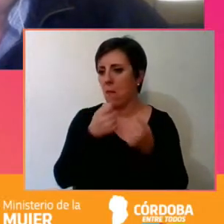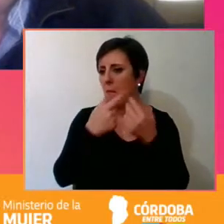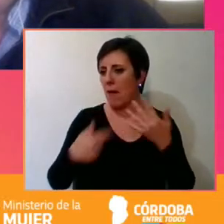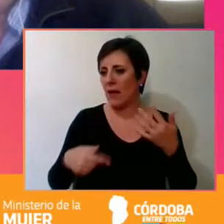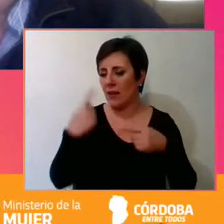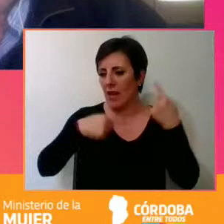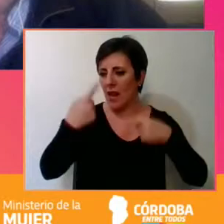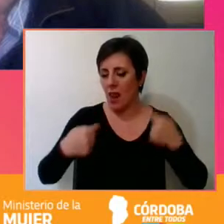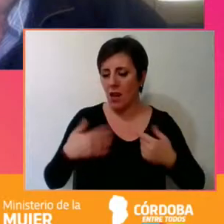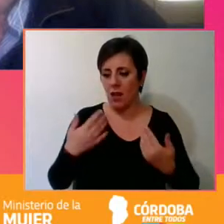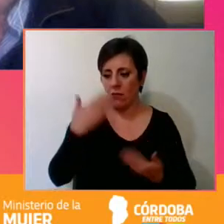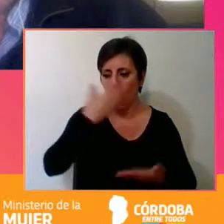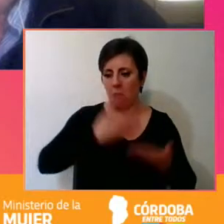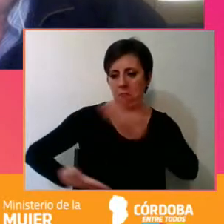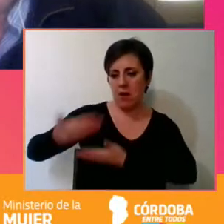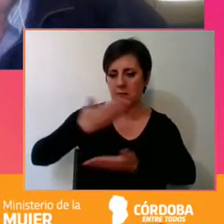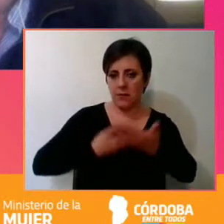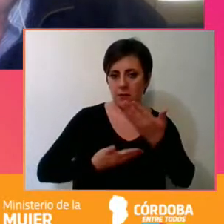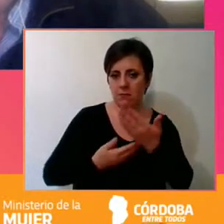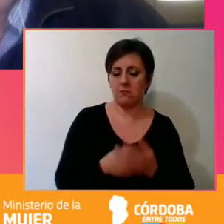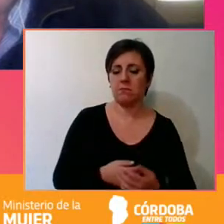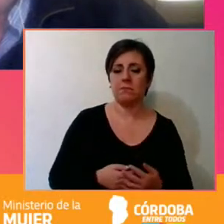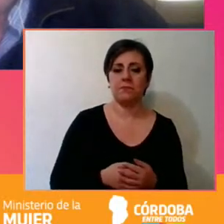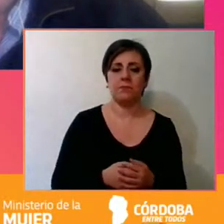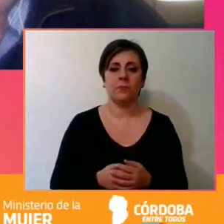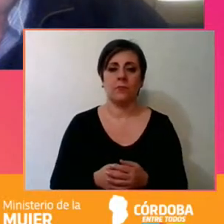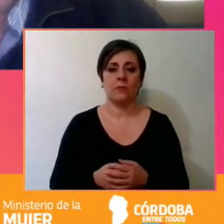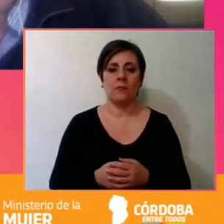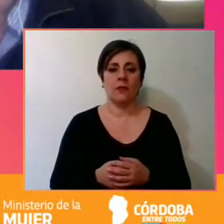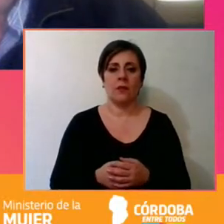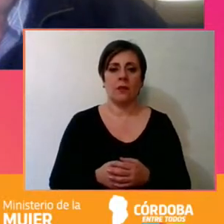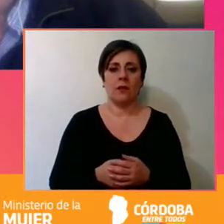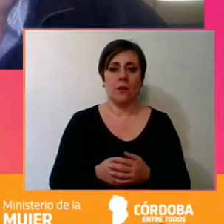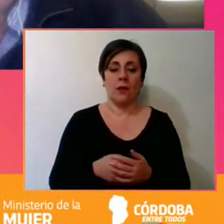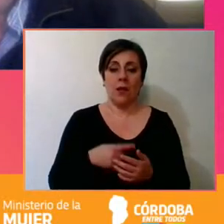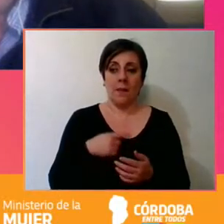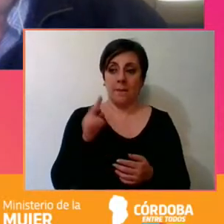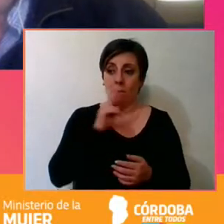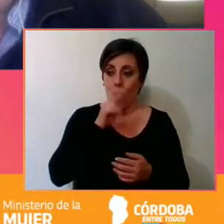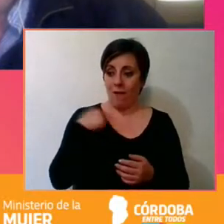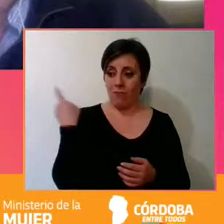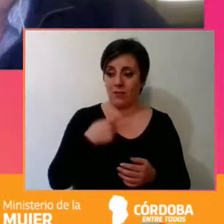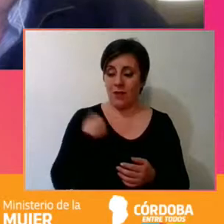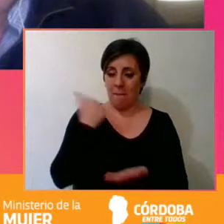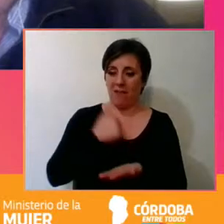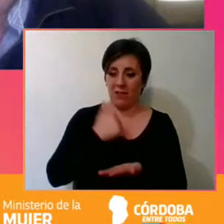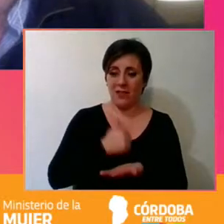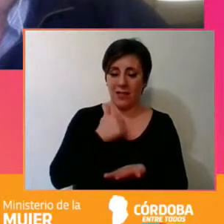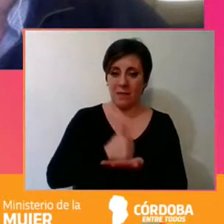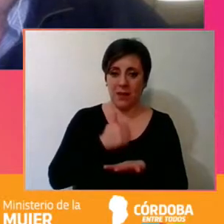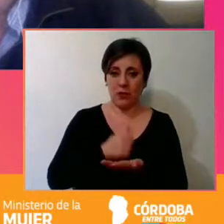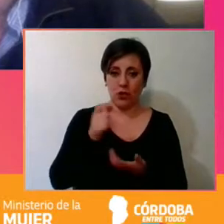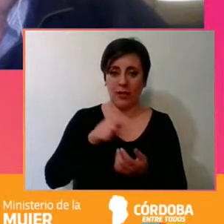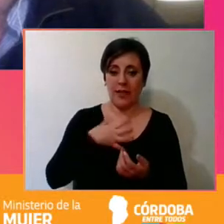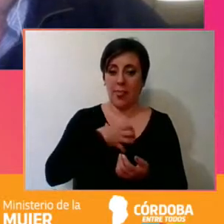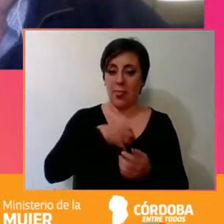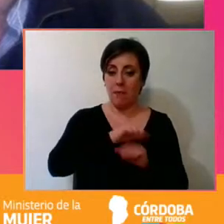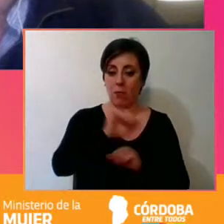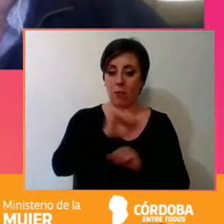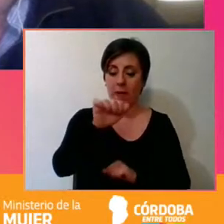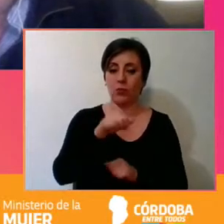compartir, que nos ha permitido a muchas de quienes hoy estamos participando en esta diplomatura